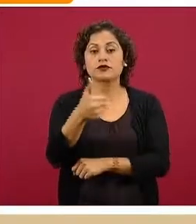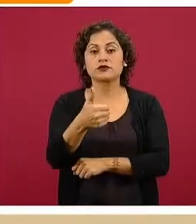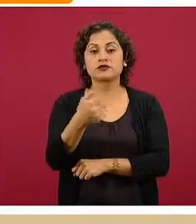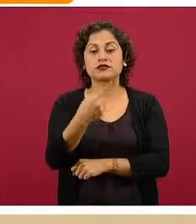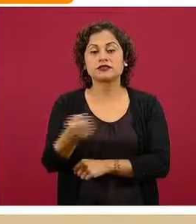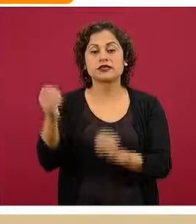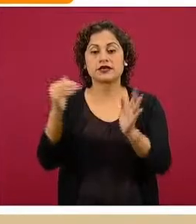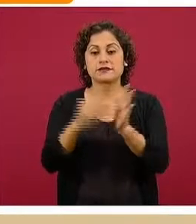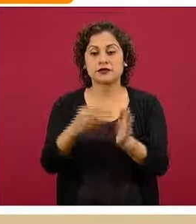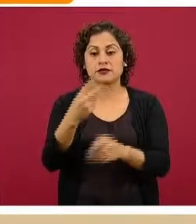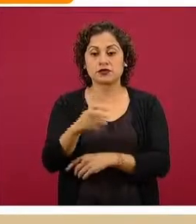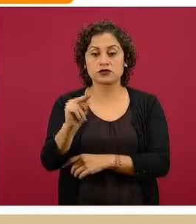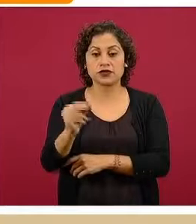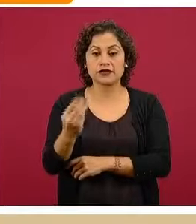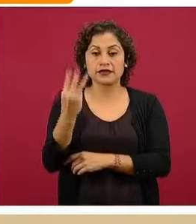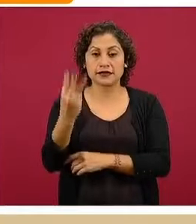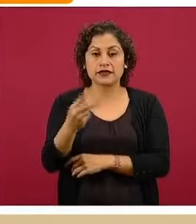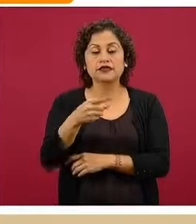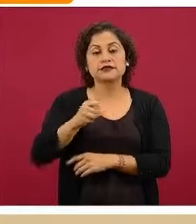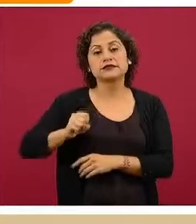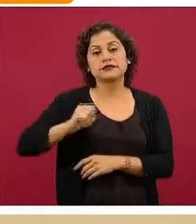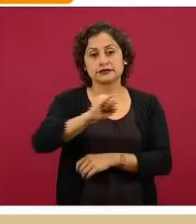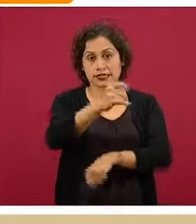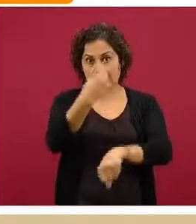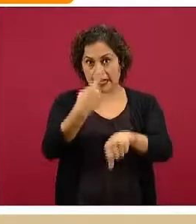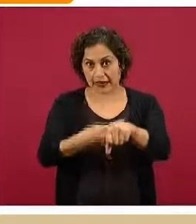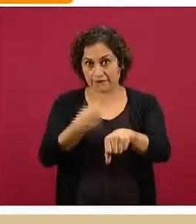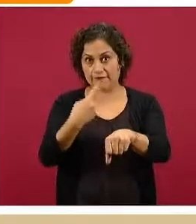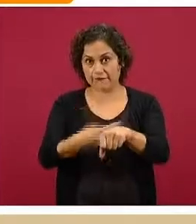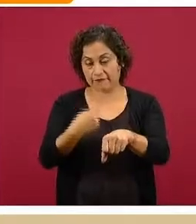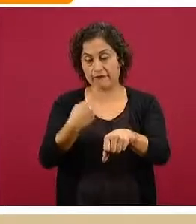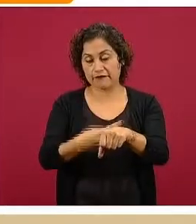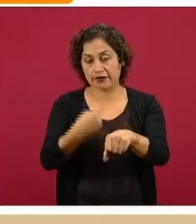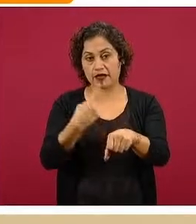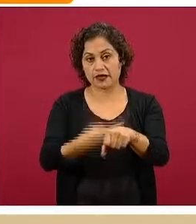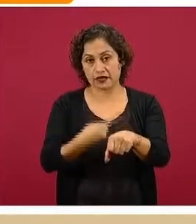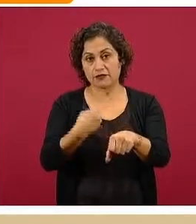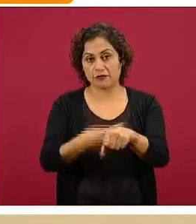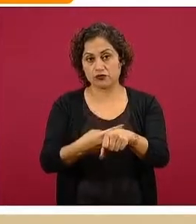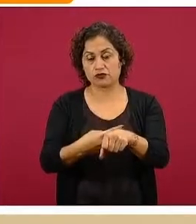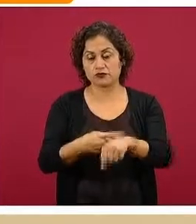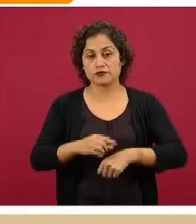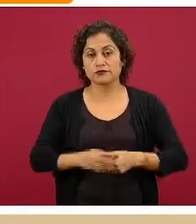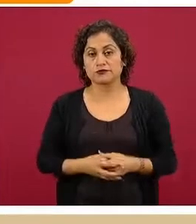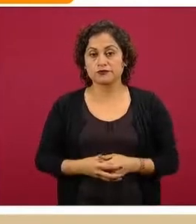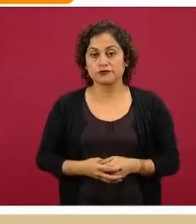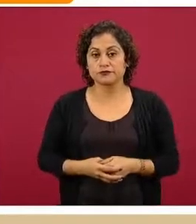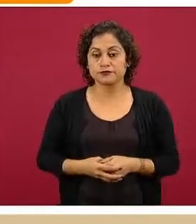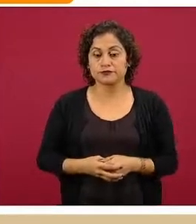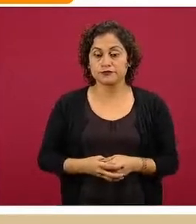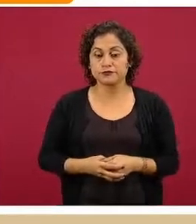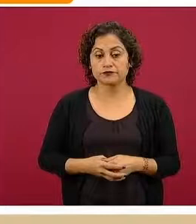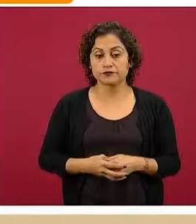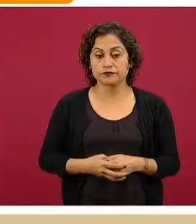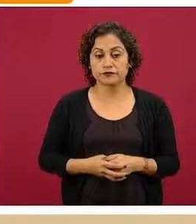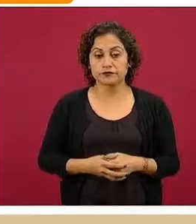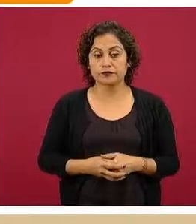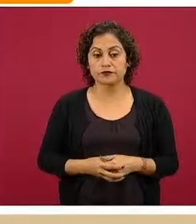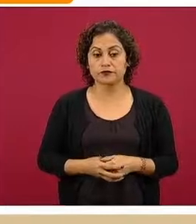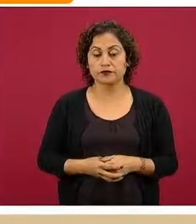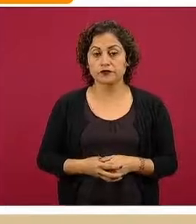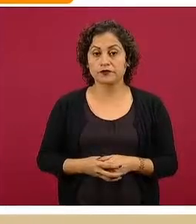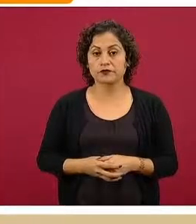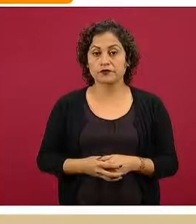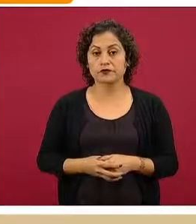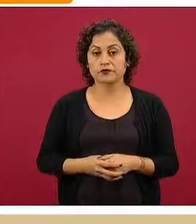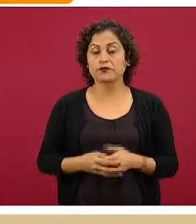1.100.683 tienen un resultado confirmatorio a la prueba para detectar el virus SARS-CoV-2